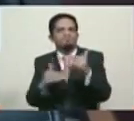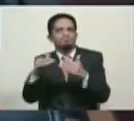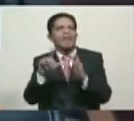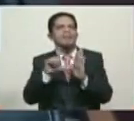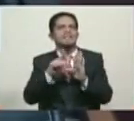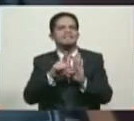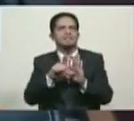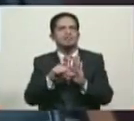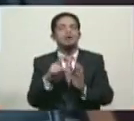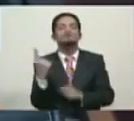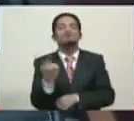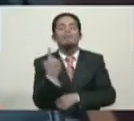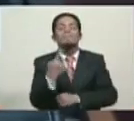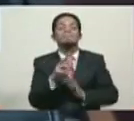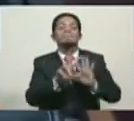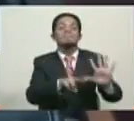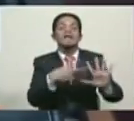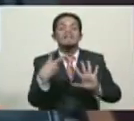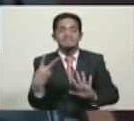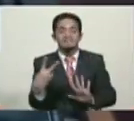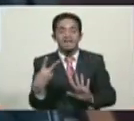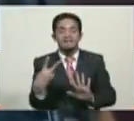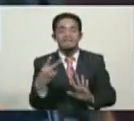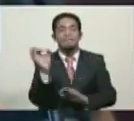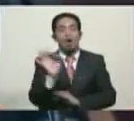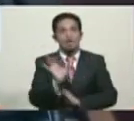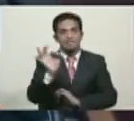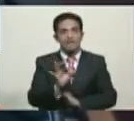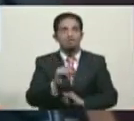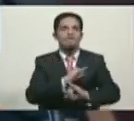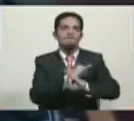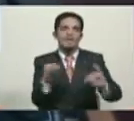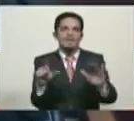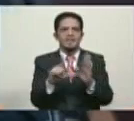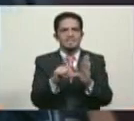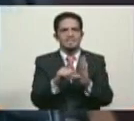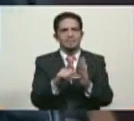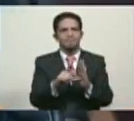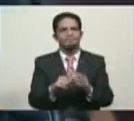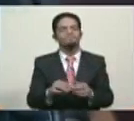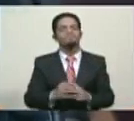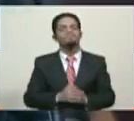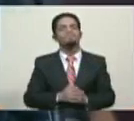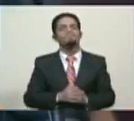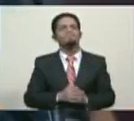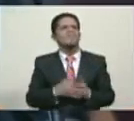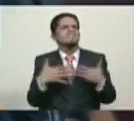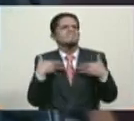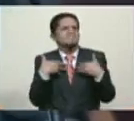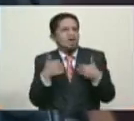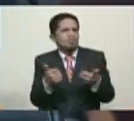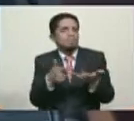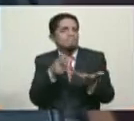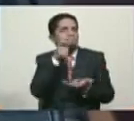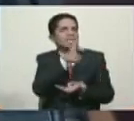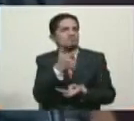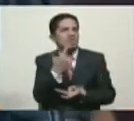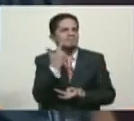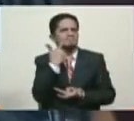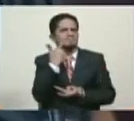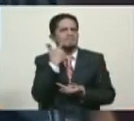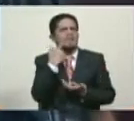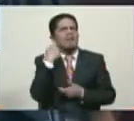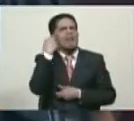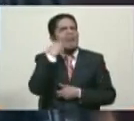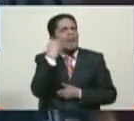Solo el 17% terminaba la secundaria. En salud, había gente con problemas dentales sencillos.